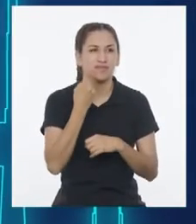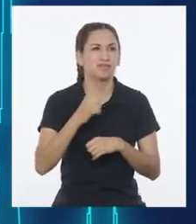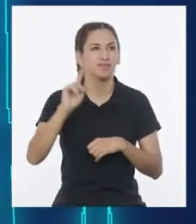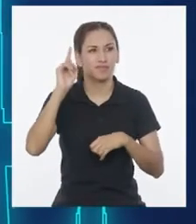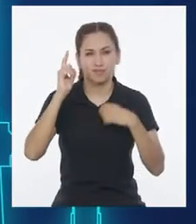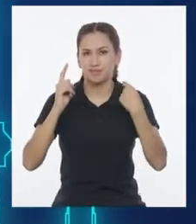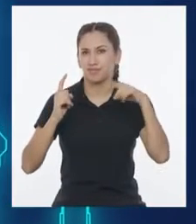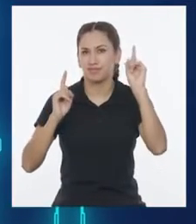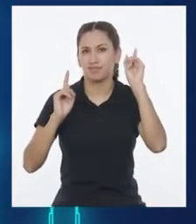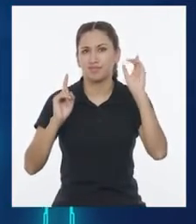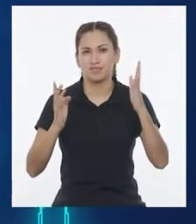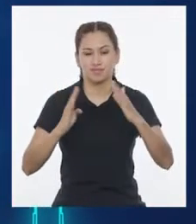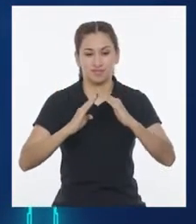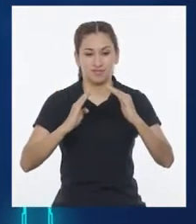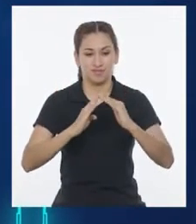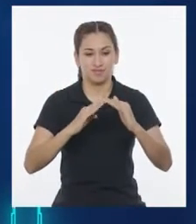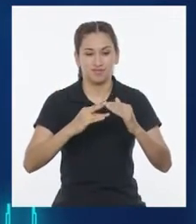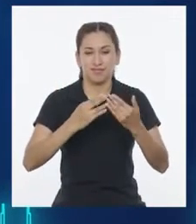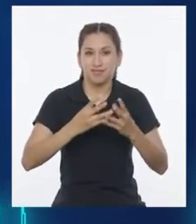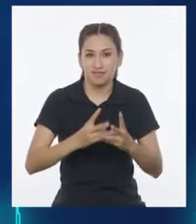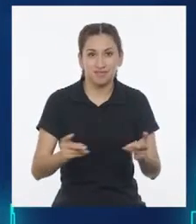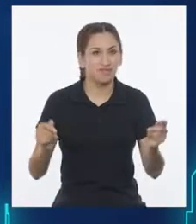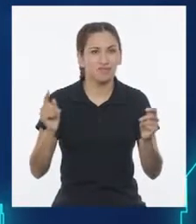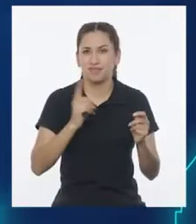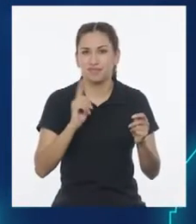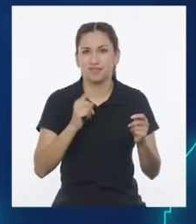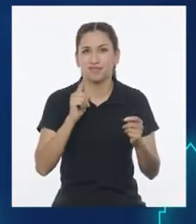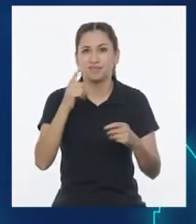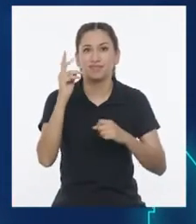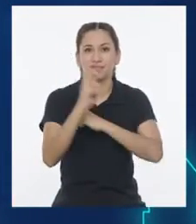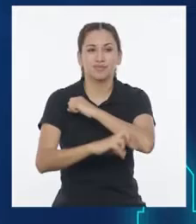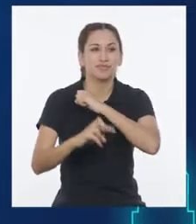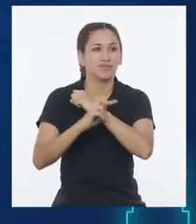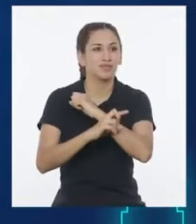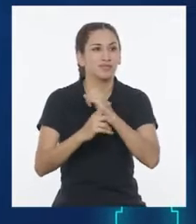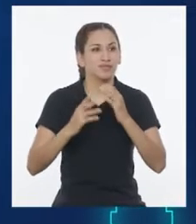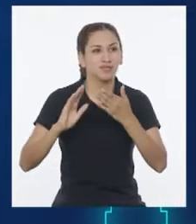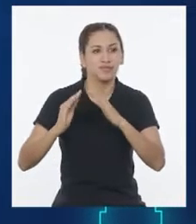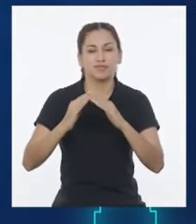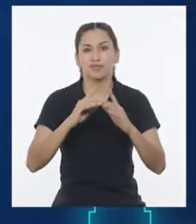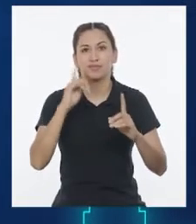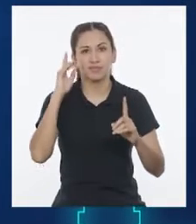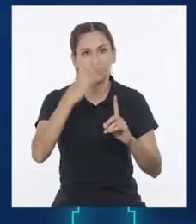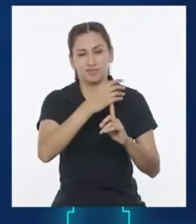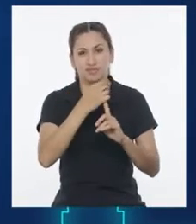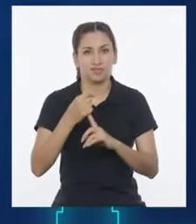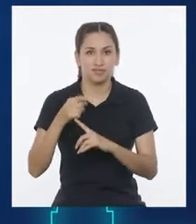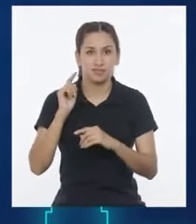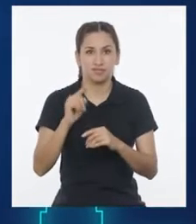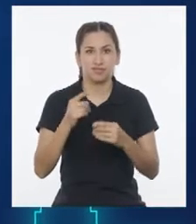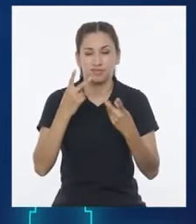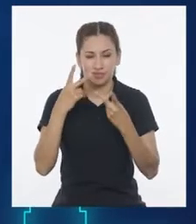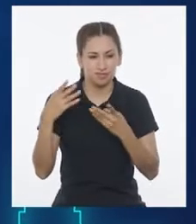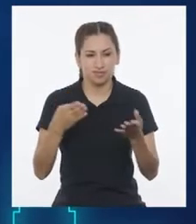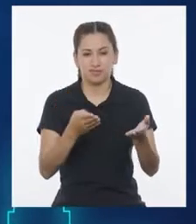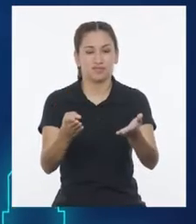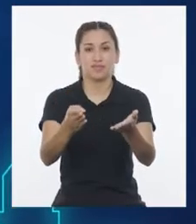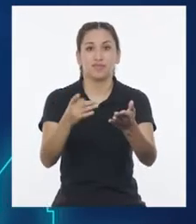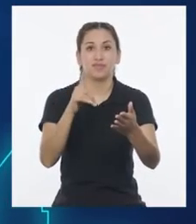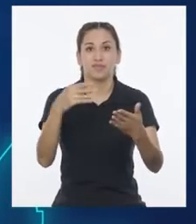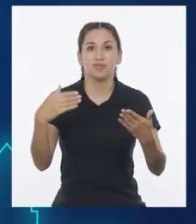aquellos villorios, aquellas aldeas de hace 1000 años, aquellos París, aquellos Londres, aquellos